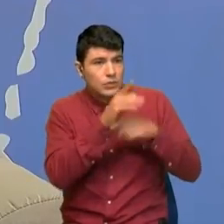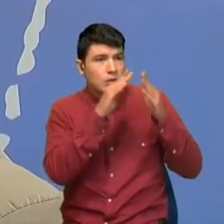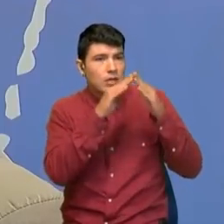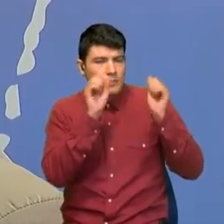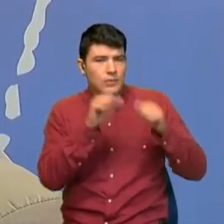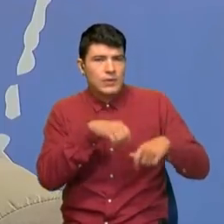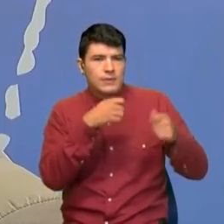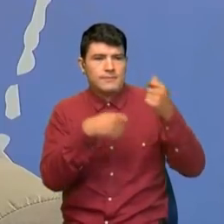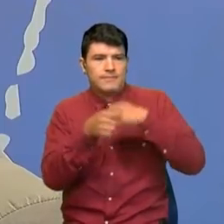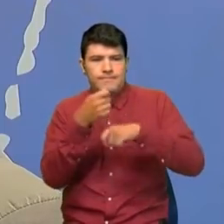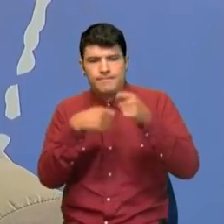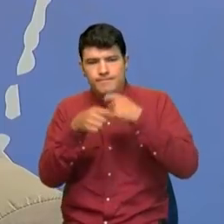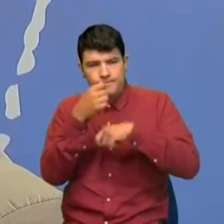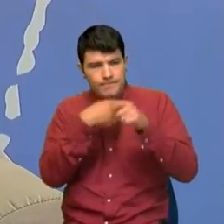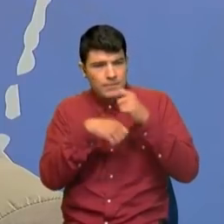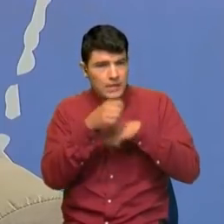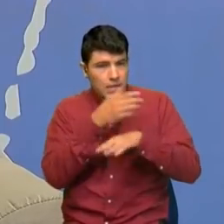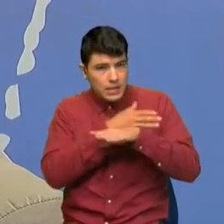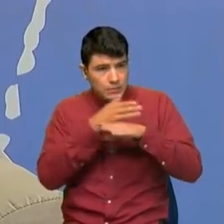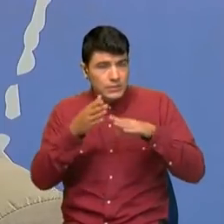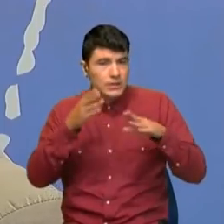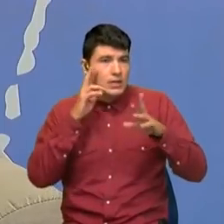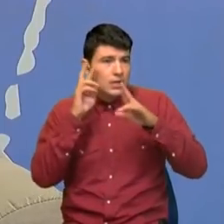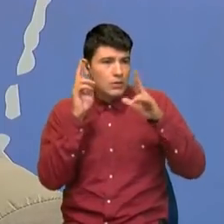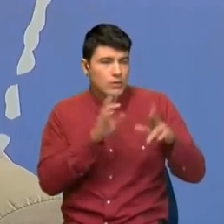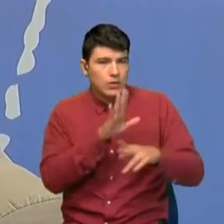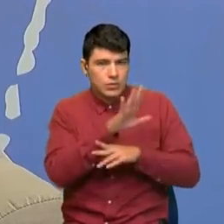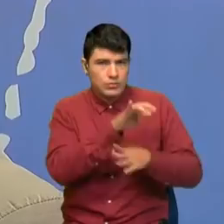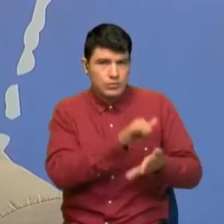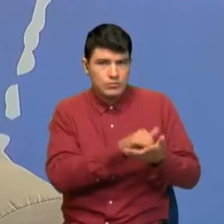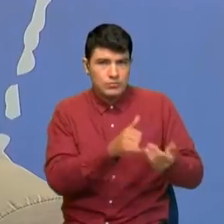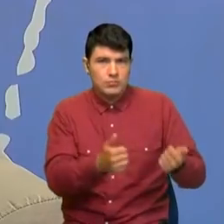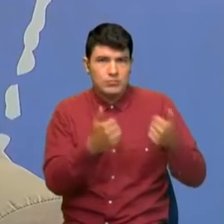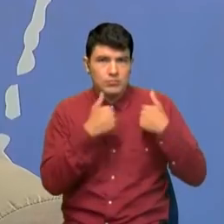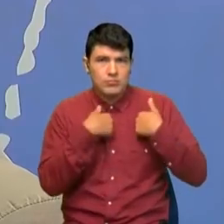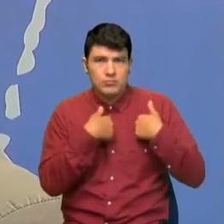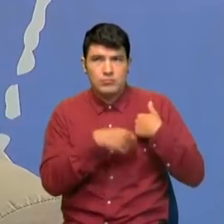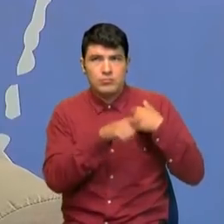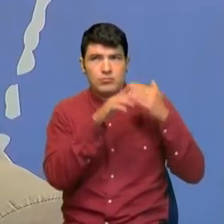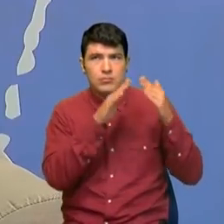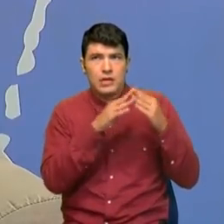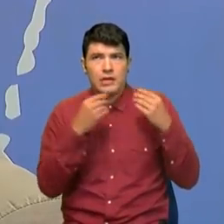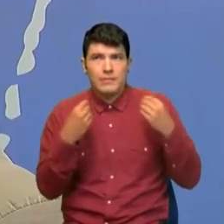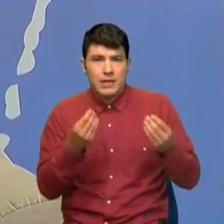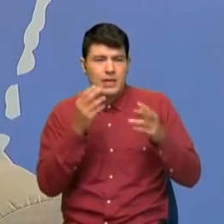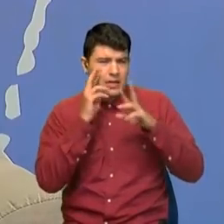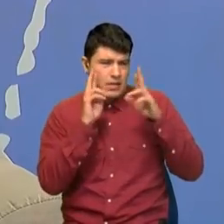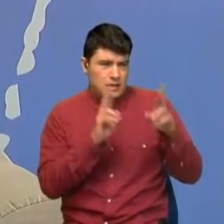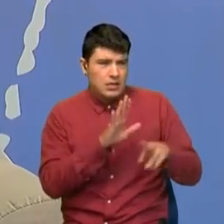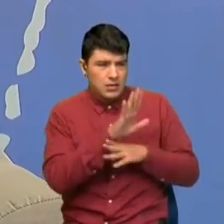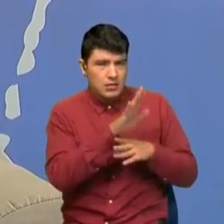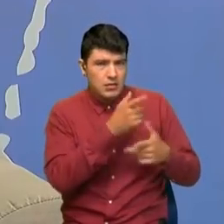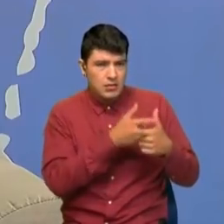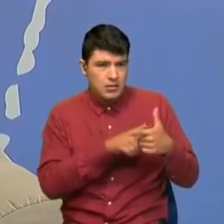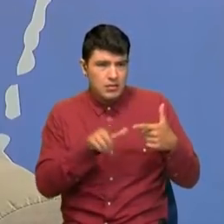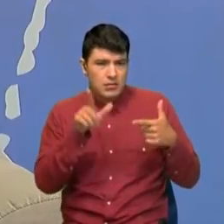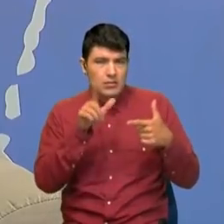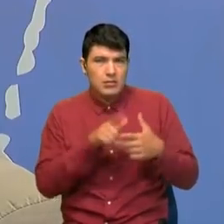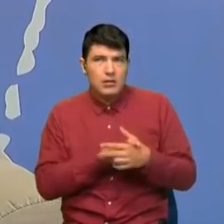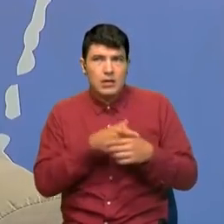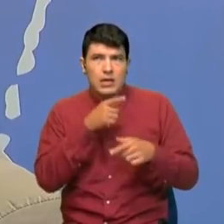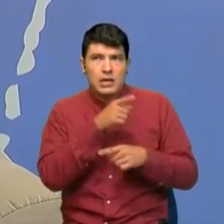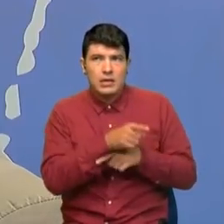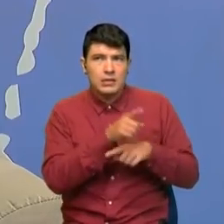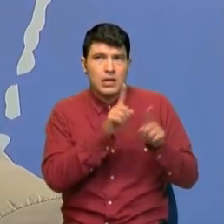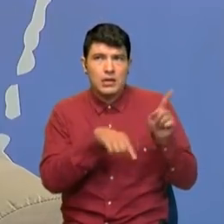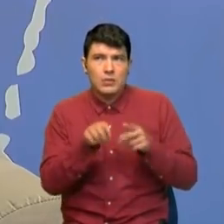todos los gastos que él ha realizado de su patrimonio a favor del inmueble para que sean tenidos en cuenta en la partición. Esas serían